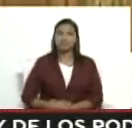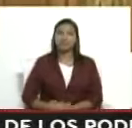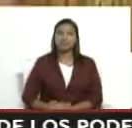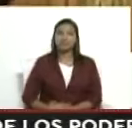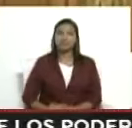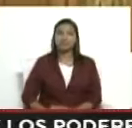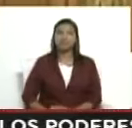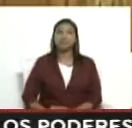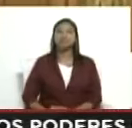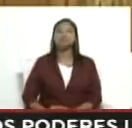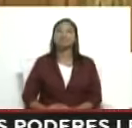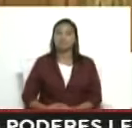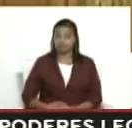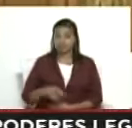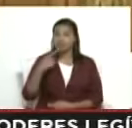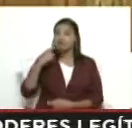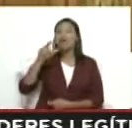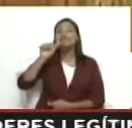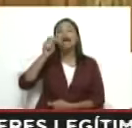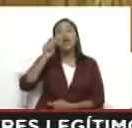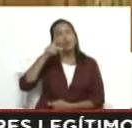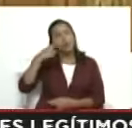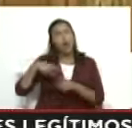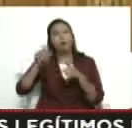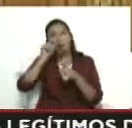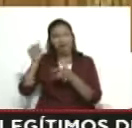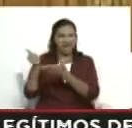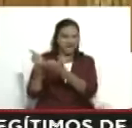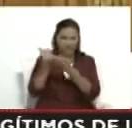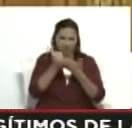Así que Salas Rome nos iba a ayudar, imagínense ustedes. ¿Ah?